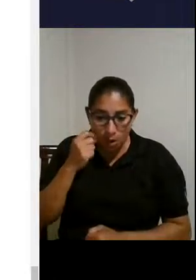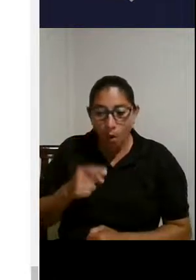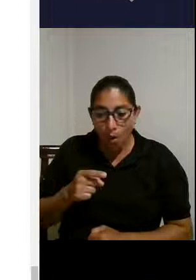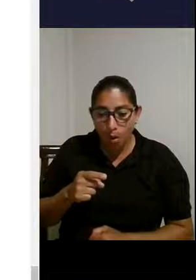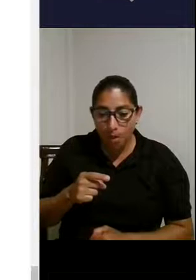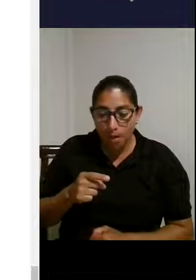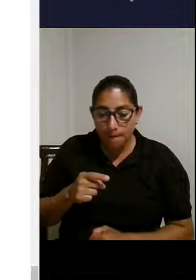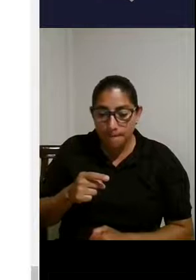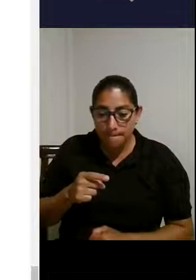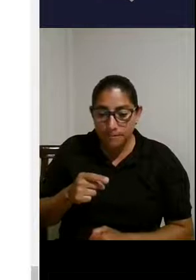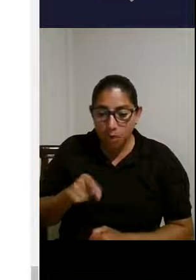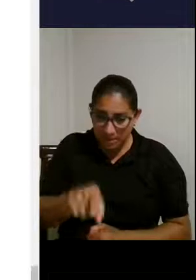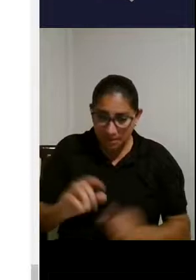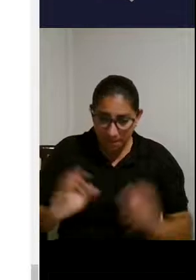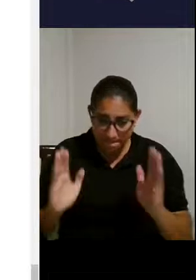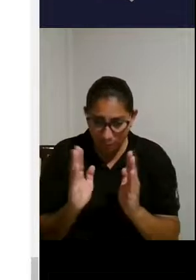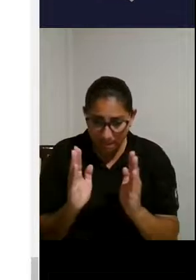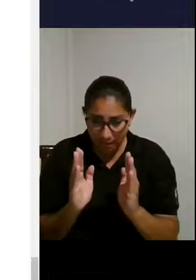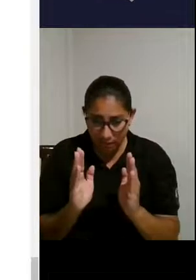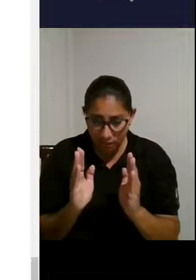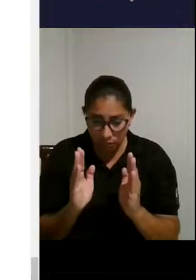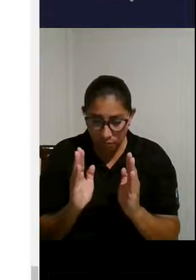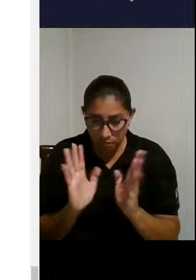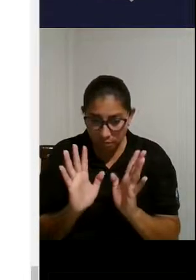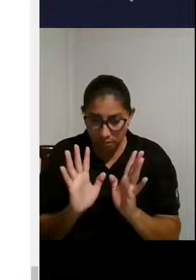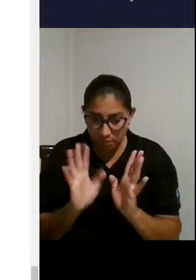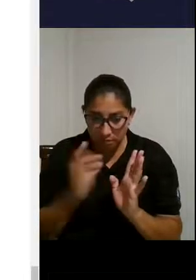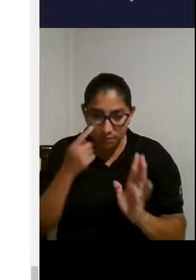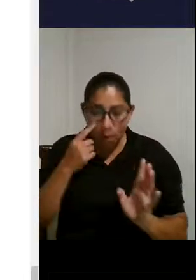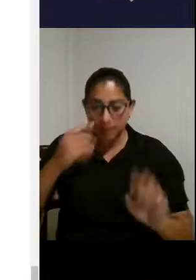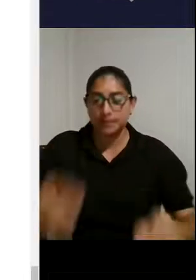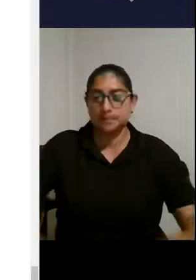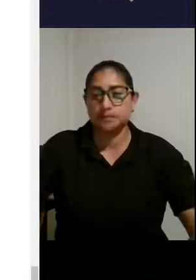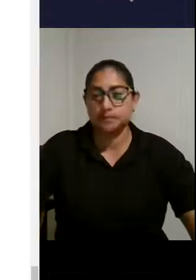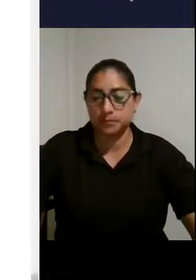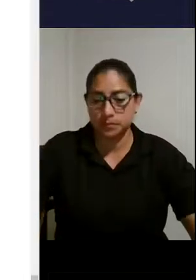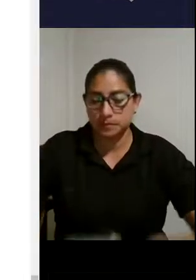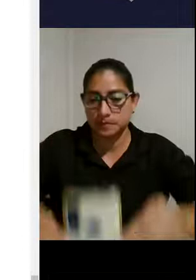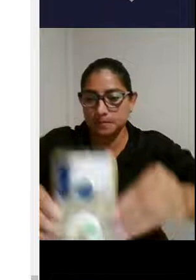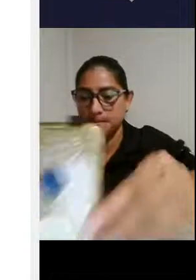pregunta. Sí, sí, Ujú. Ok, perfecto. gracias.